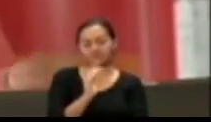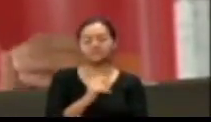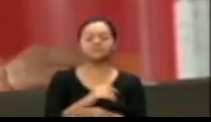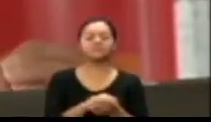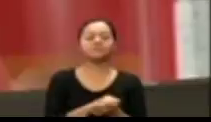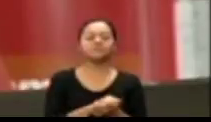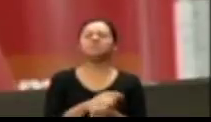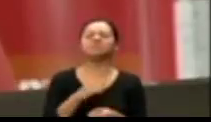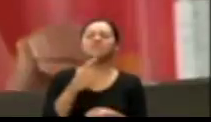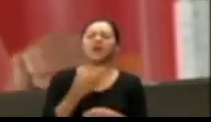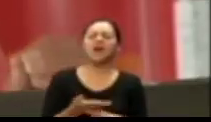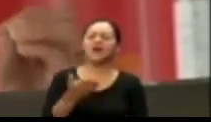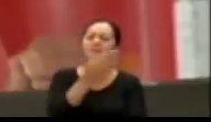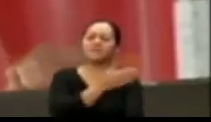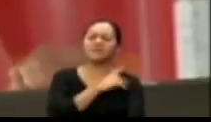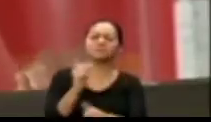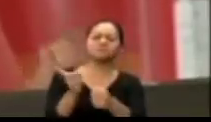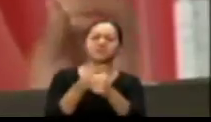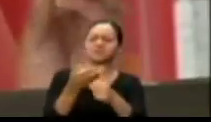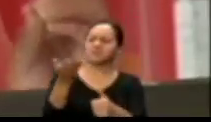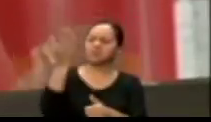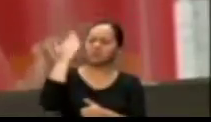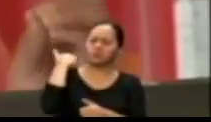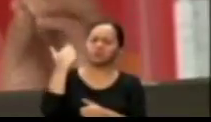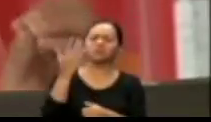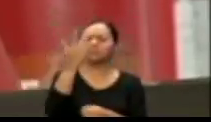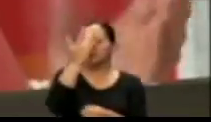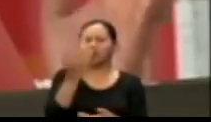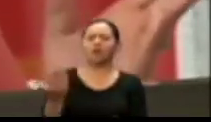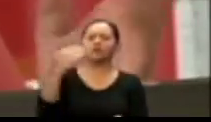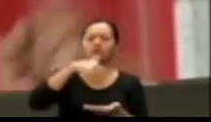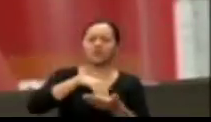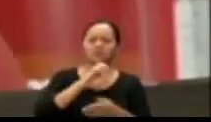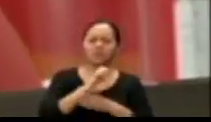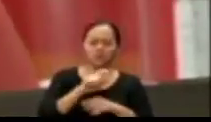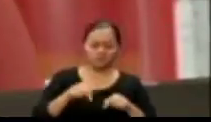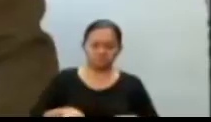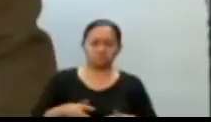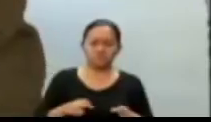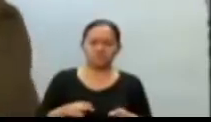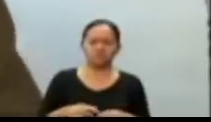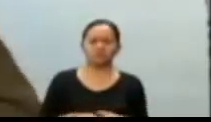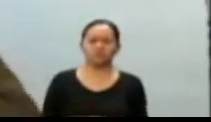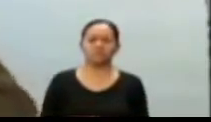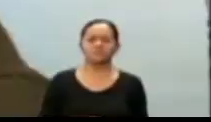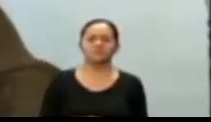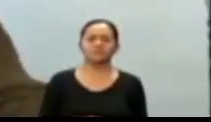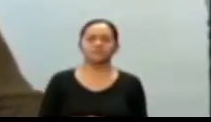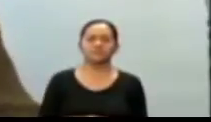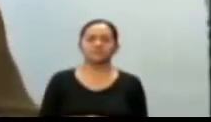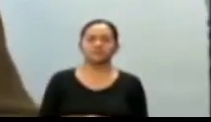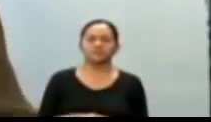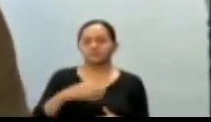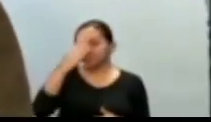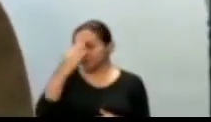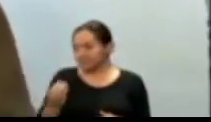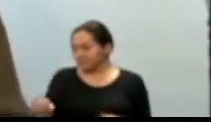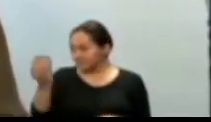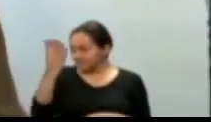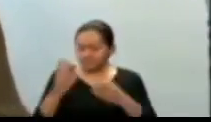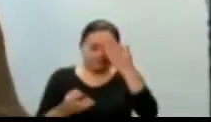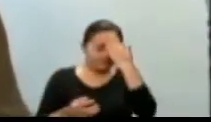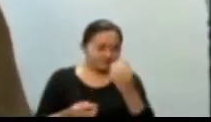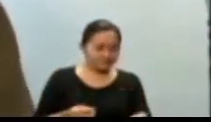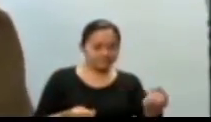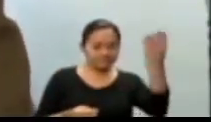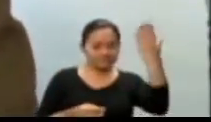¿Qué les dejó el primer encuentro? ¿Por qué nuevamente Ecuador como sede? Buenos días. Buenos días. Buen día, señor. Es un